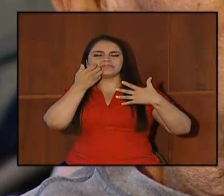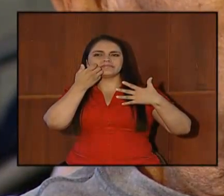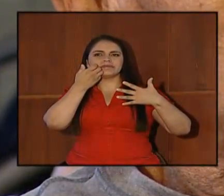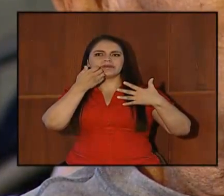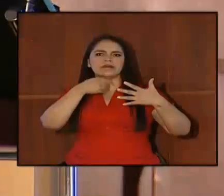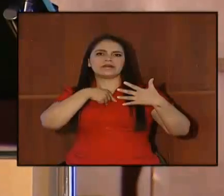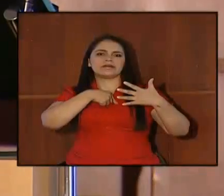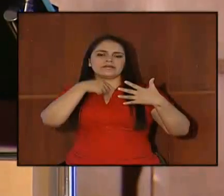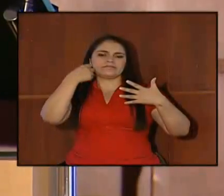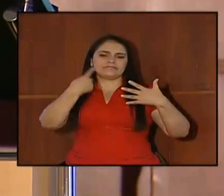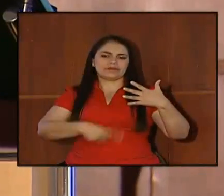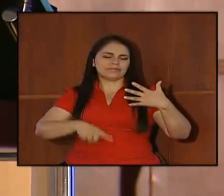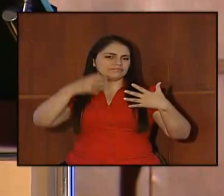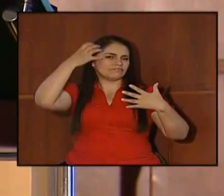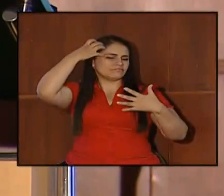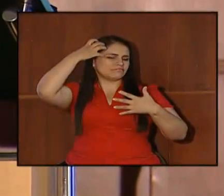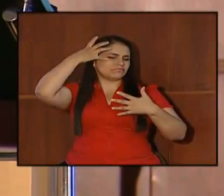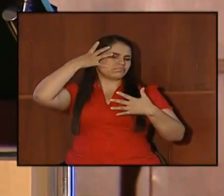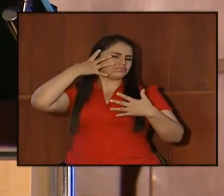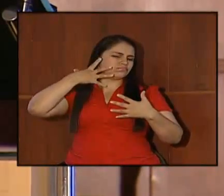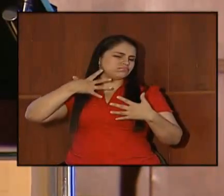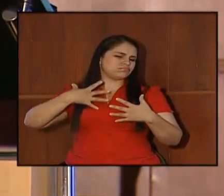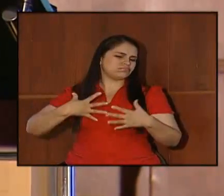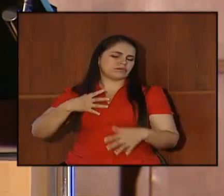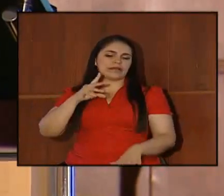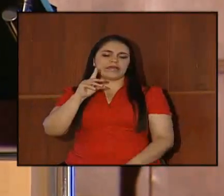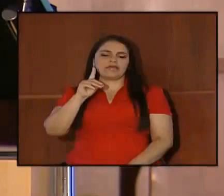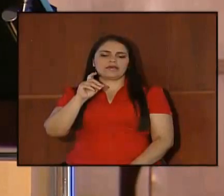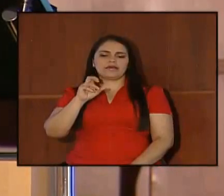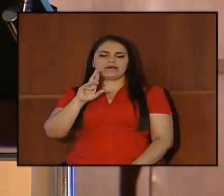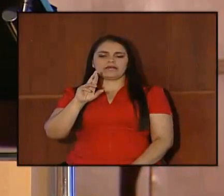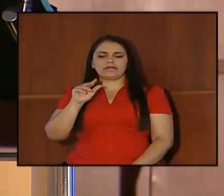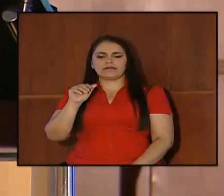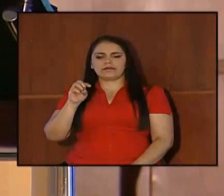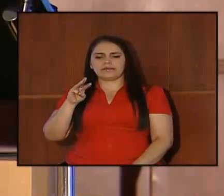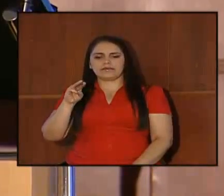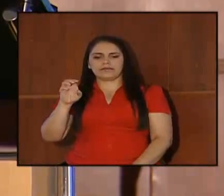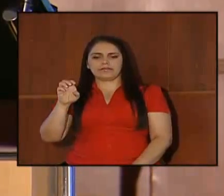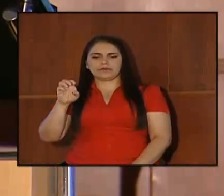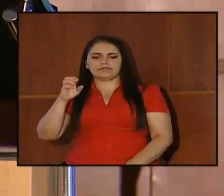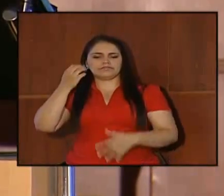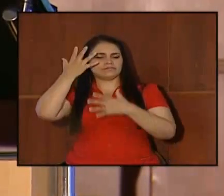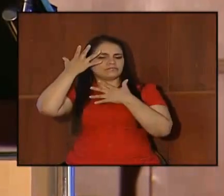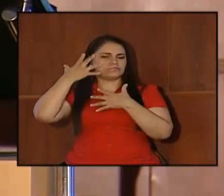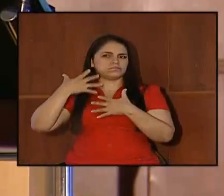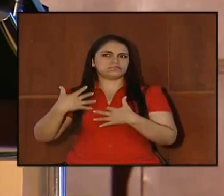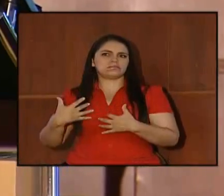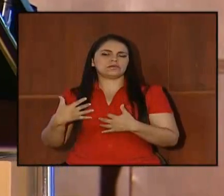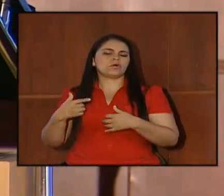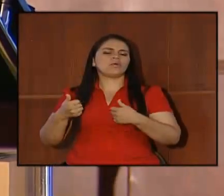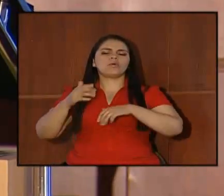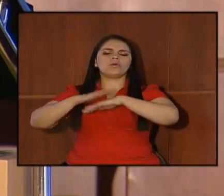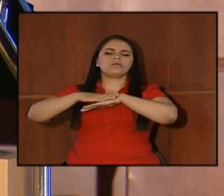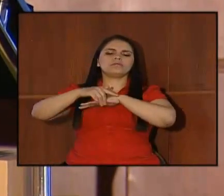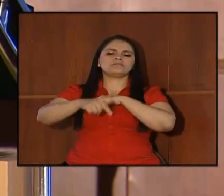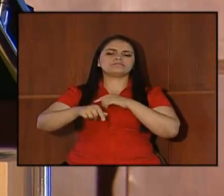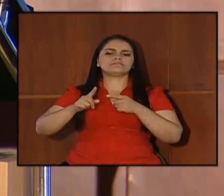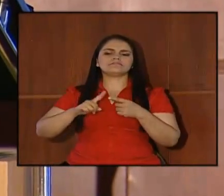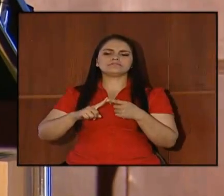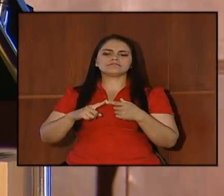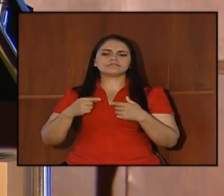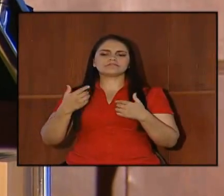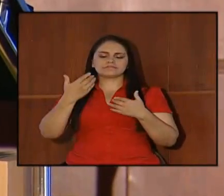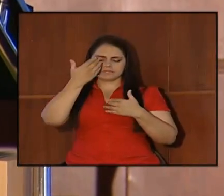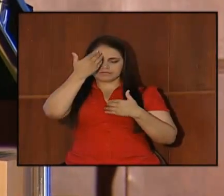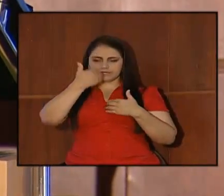el derrame, ¿cierto? Que como consecuencias puede tener que mueva muy poco